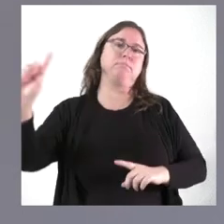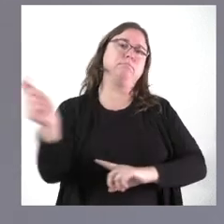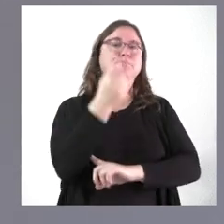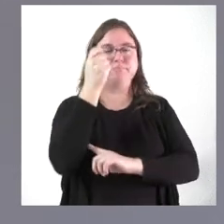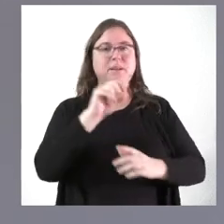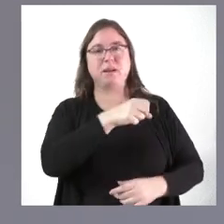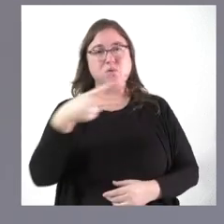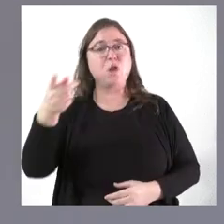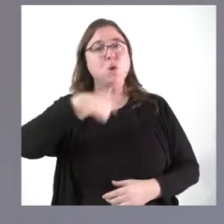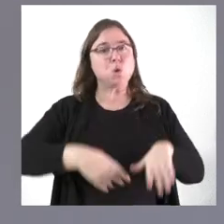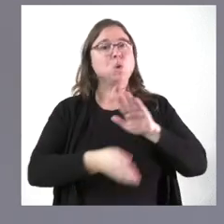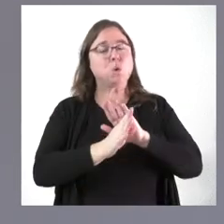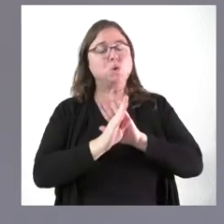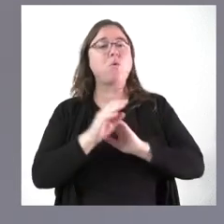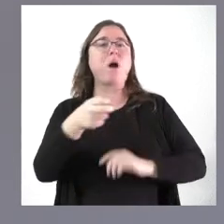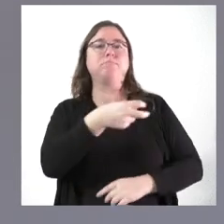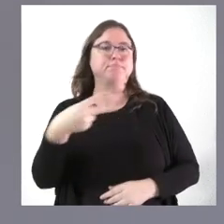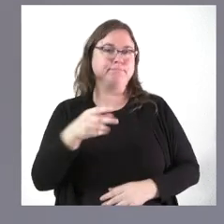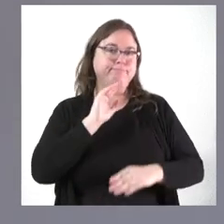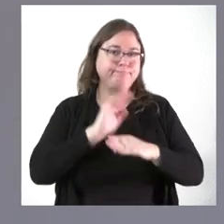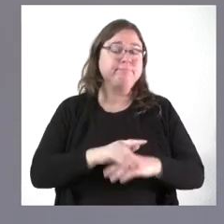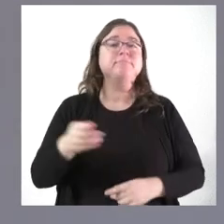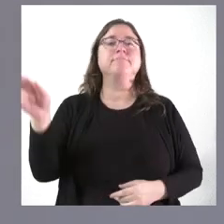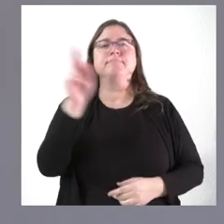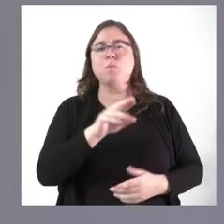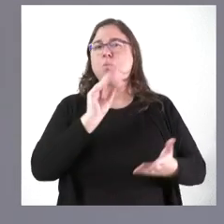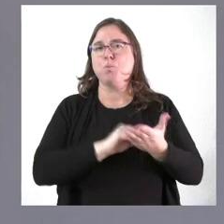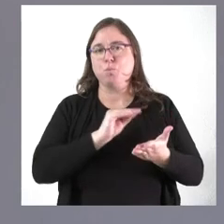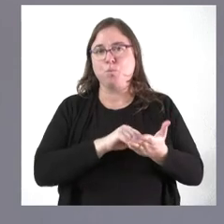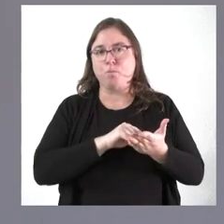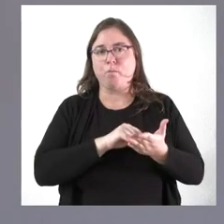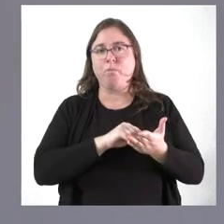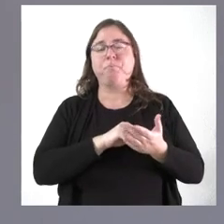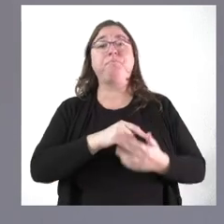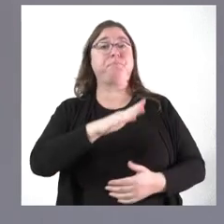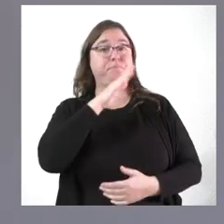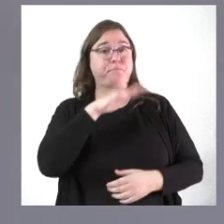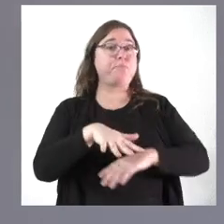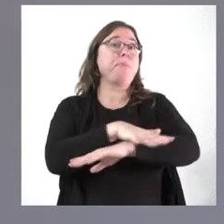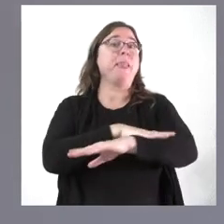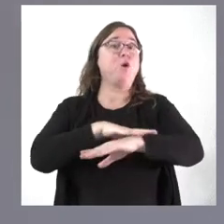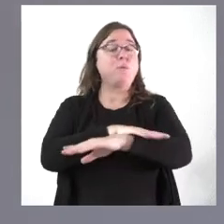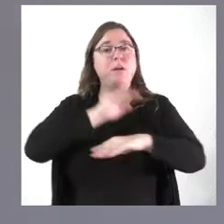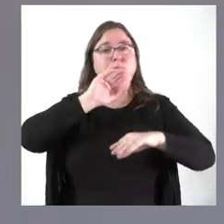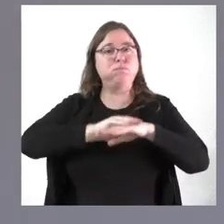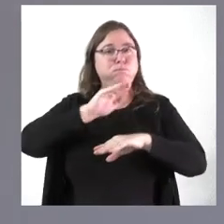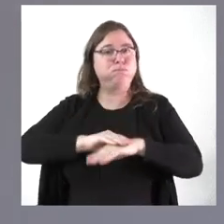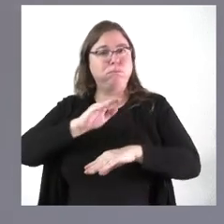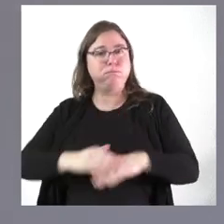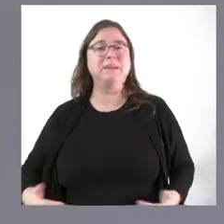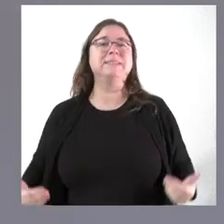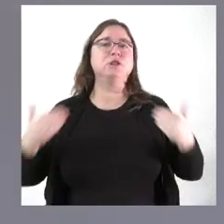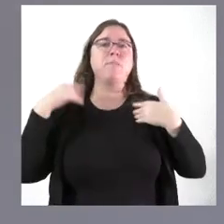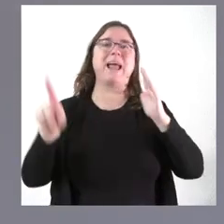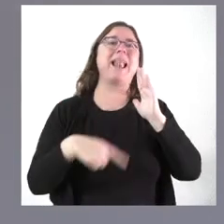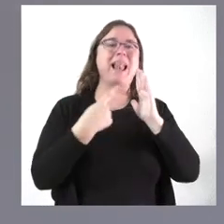seguimos haciendo un esfuerzo por mantener los resultados hemos insistido en muchas ocasiones a que el gobierno cumpliera la parte que le corresponde la ley